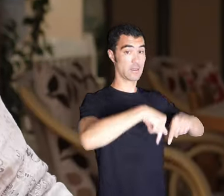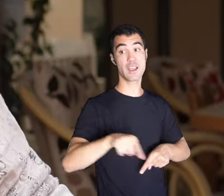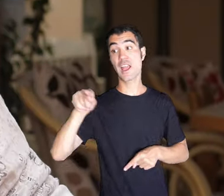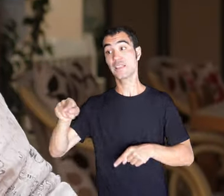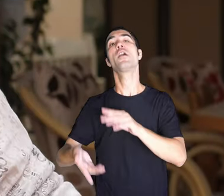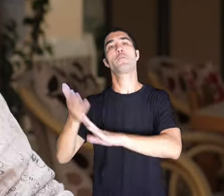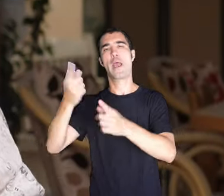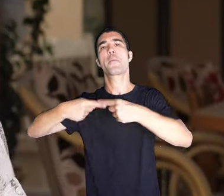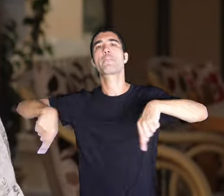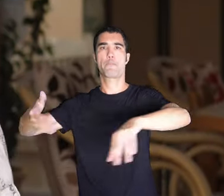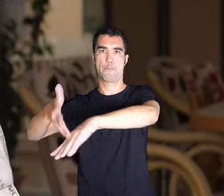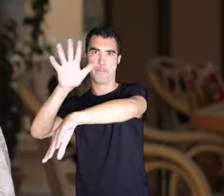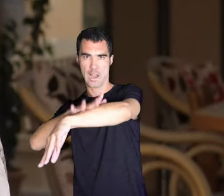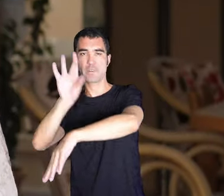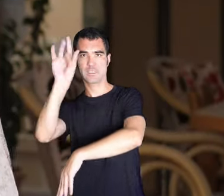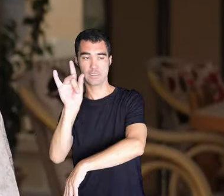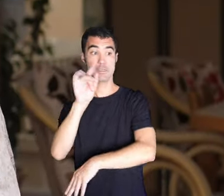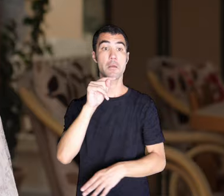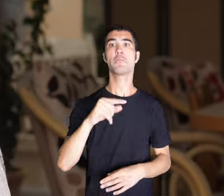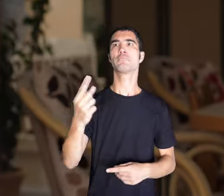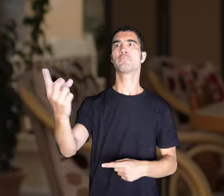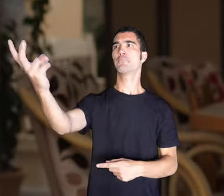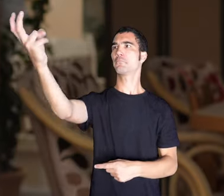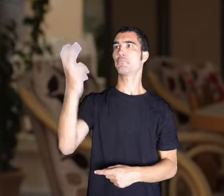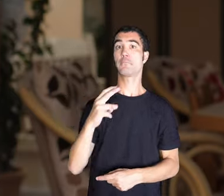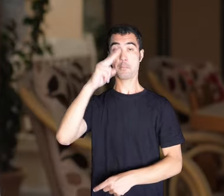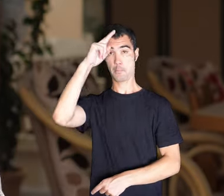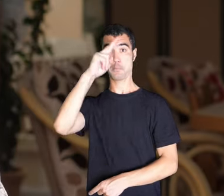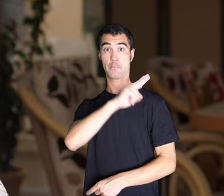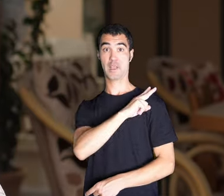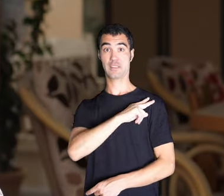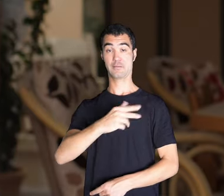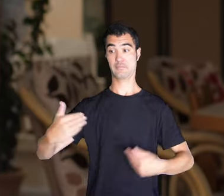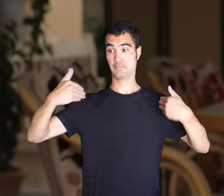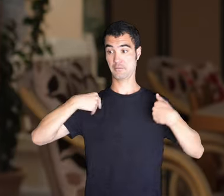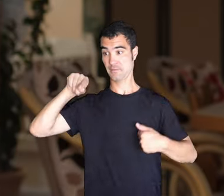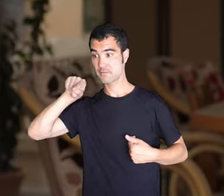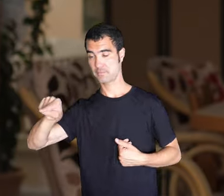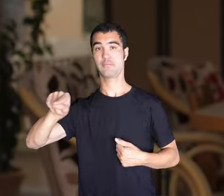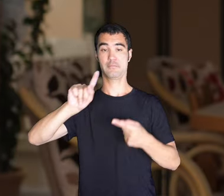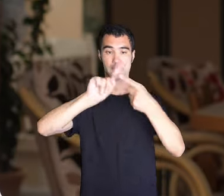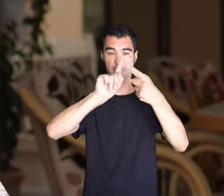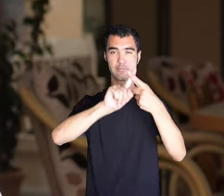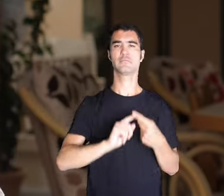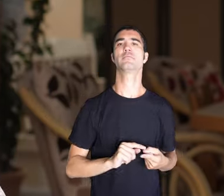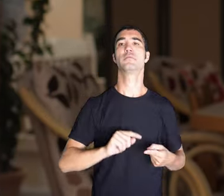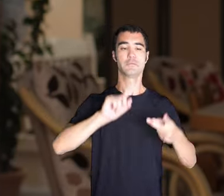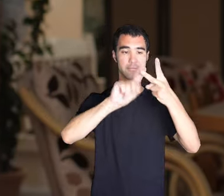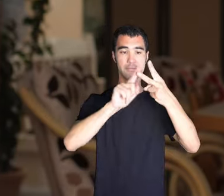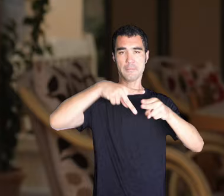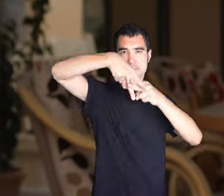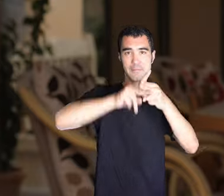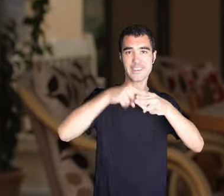Se presentaron el que tenía que ser el patrón, el que tenía que ser el